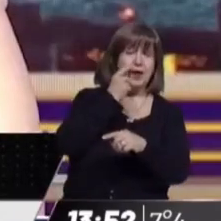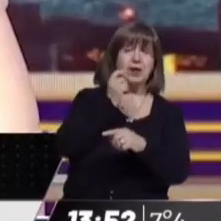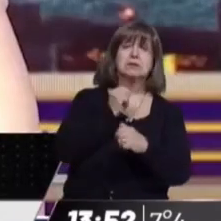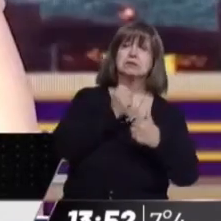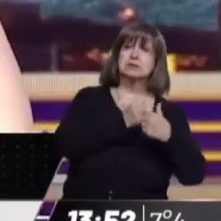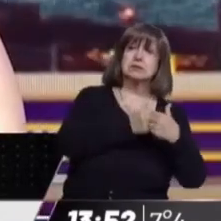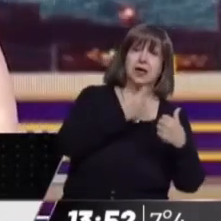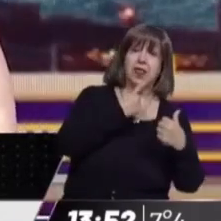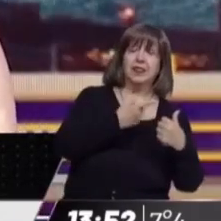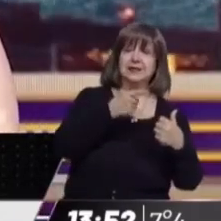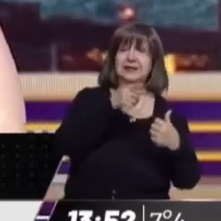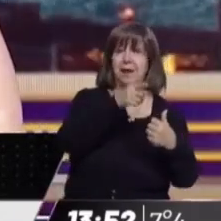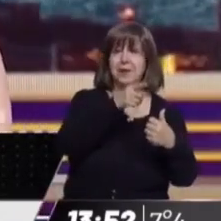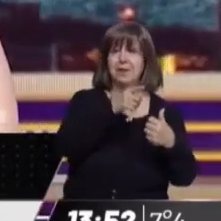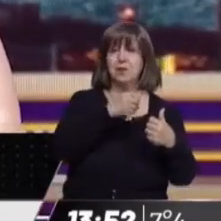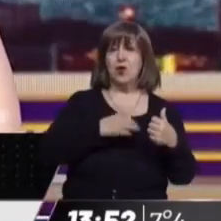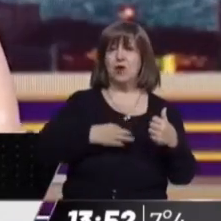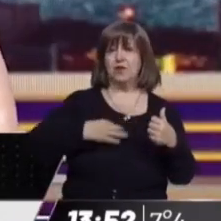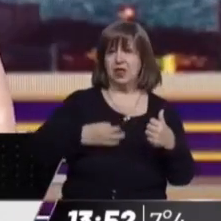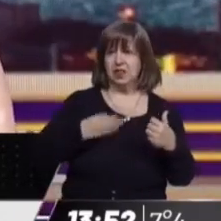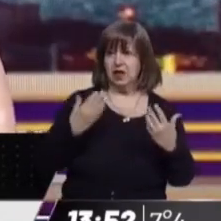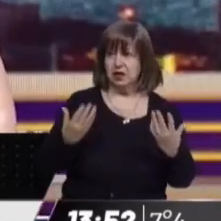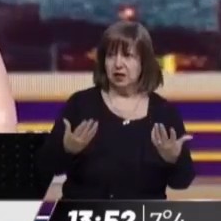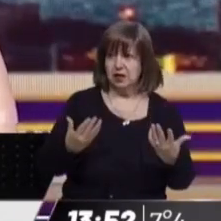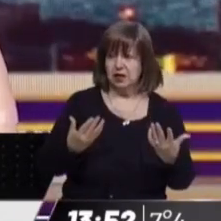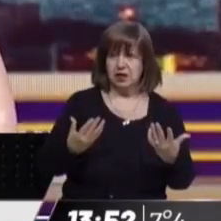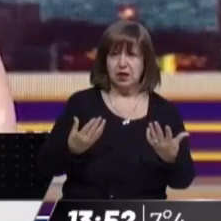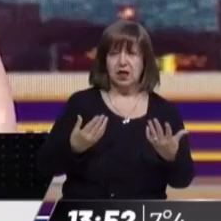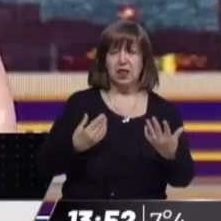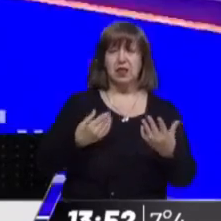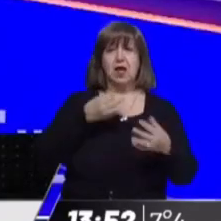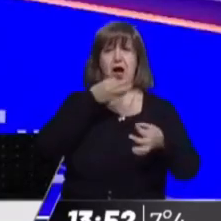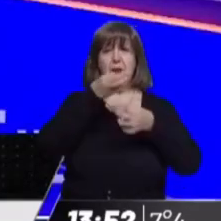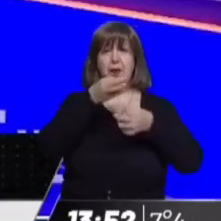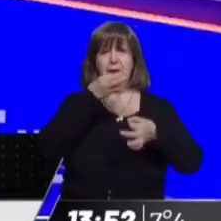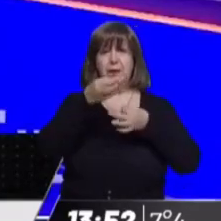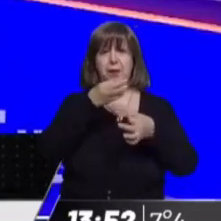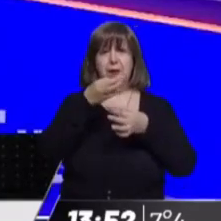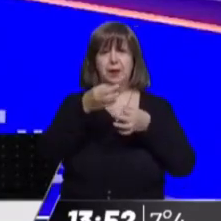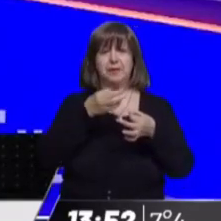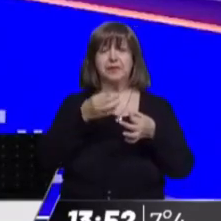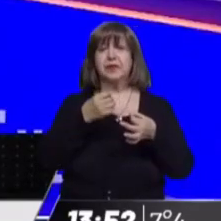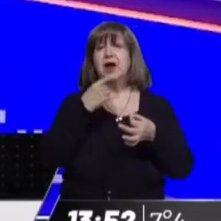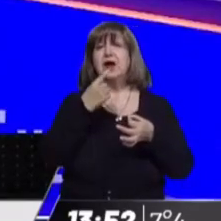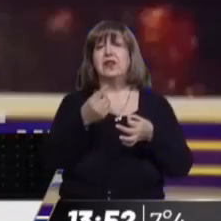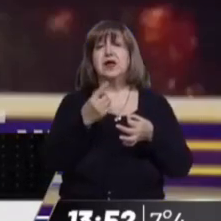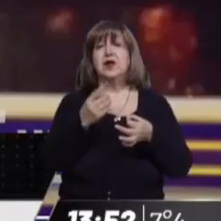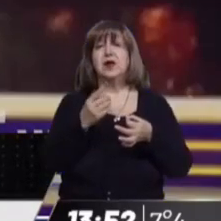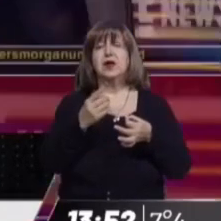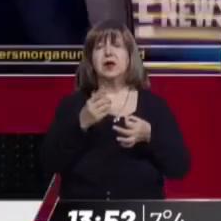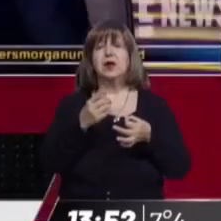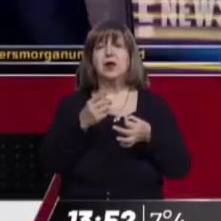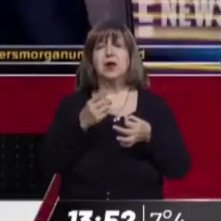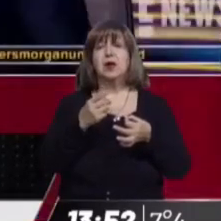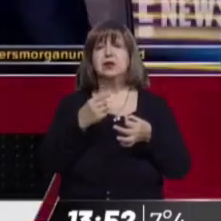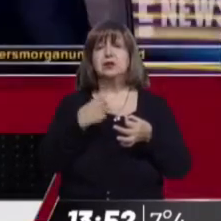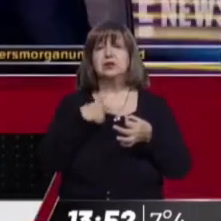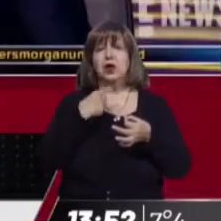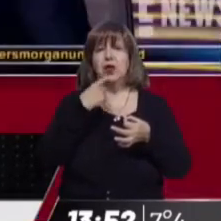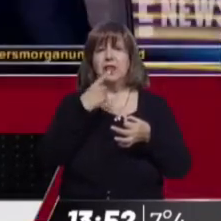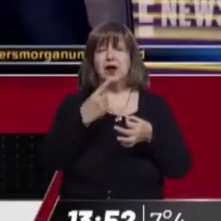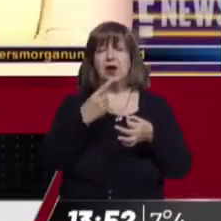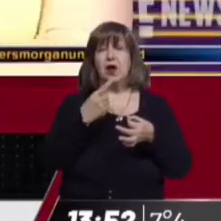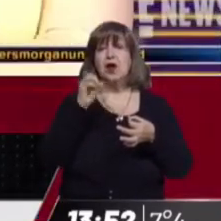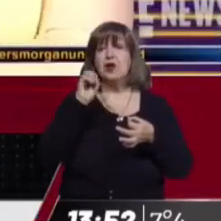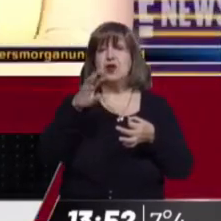el que vivió y el que escribió la serie, y dijo que no dio muchas entrevistas después de todo este éxito, pero lo que sí dijo es que nunca va a salir de su boca cuáles